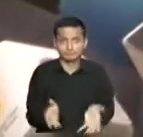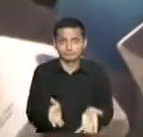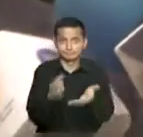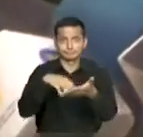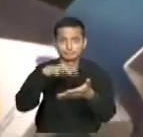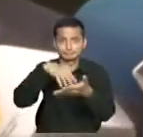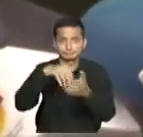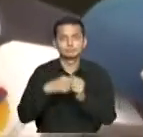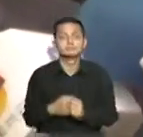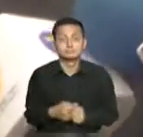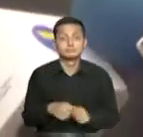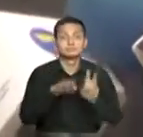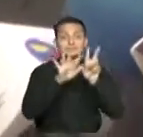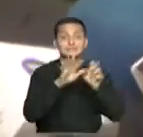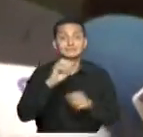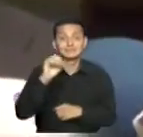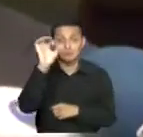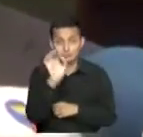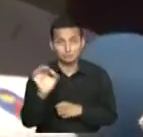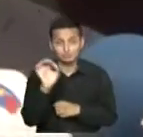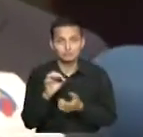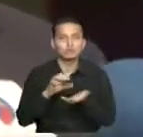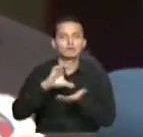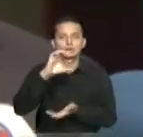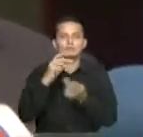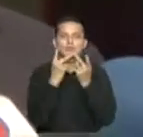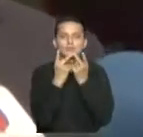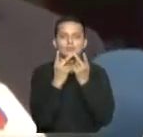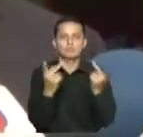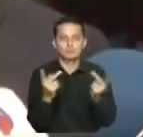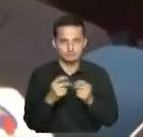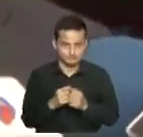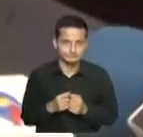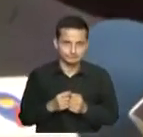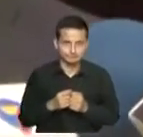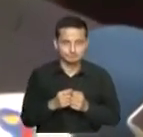del 70% viene de colegios públicos, ¿no?